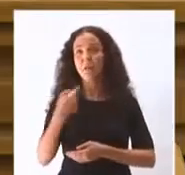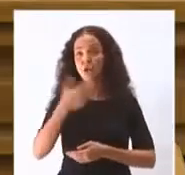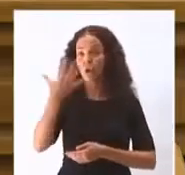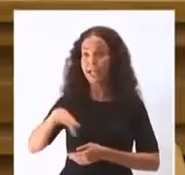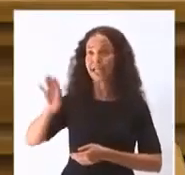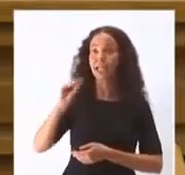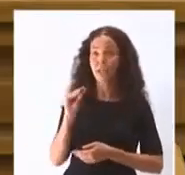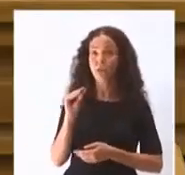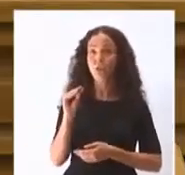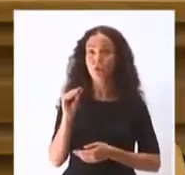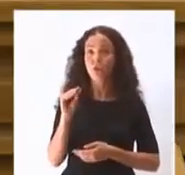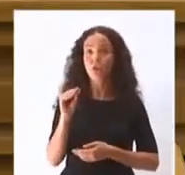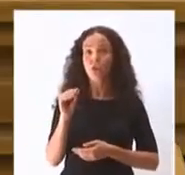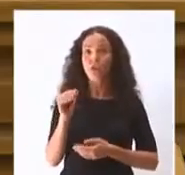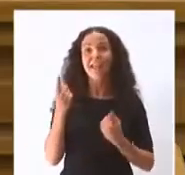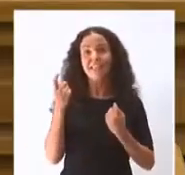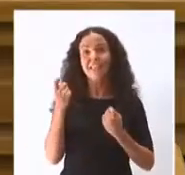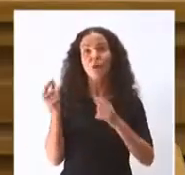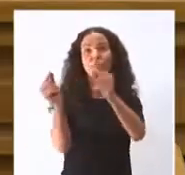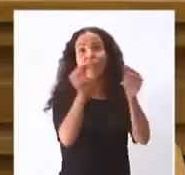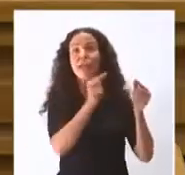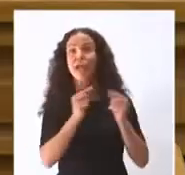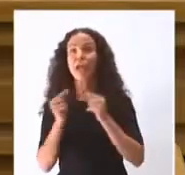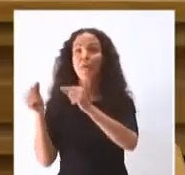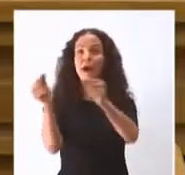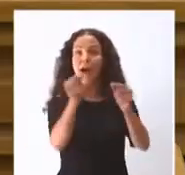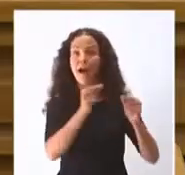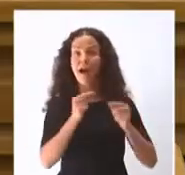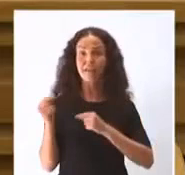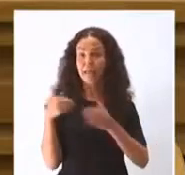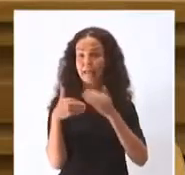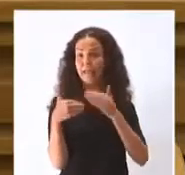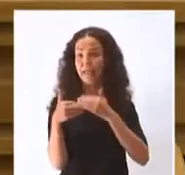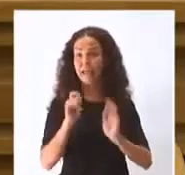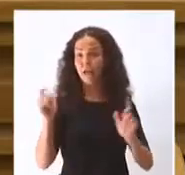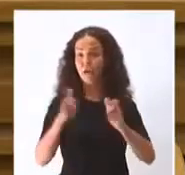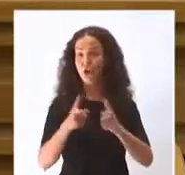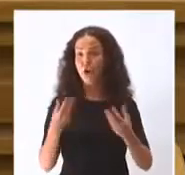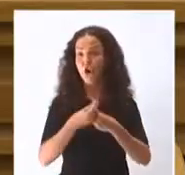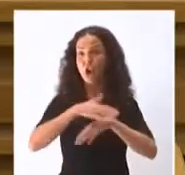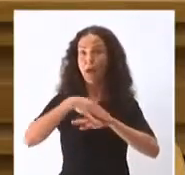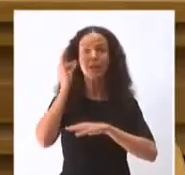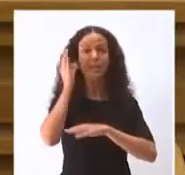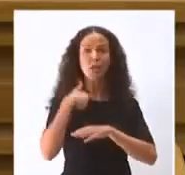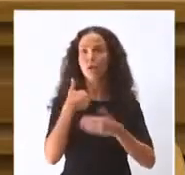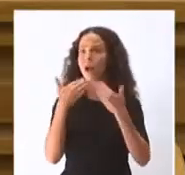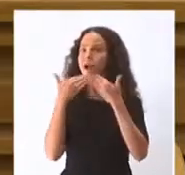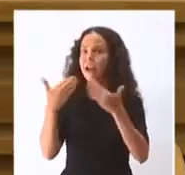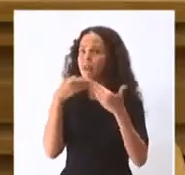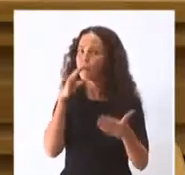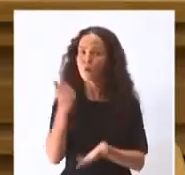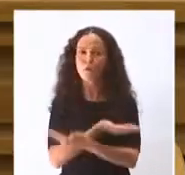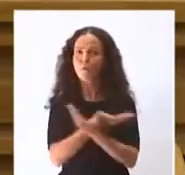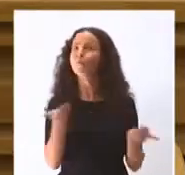proporción pero tiene que abrirse un debate que plantearé voy a tener dentro de nada una reunión con la ministra a la que agradezco además su disponibilidad con esto